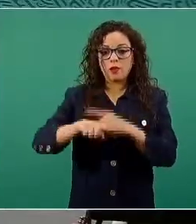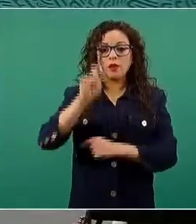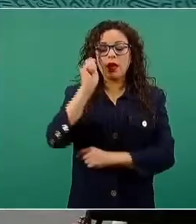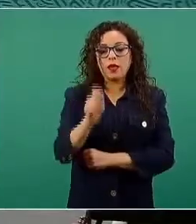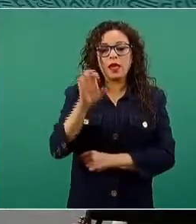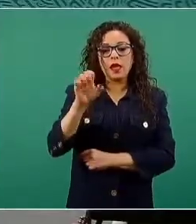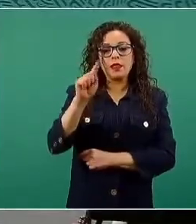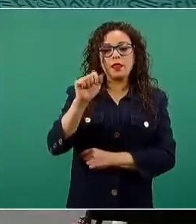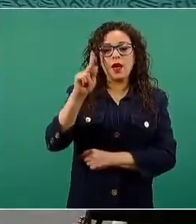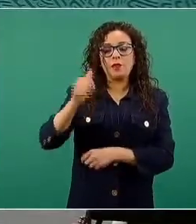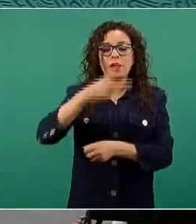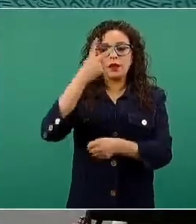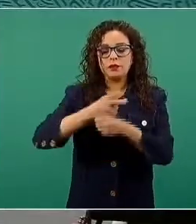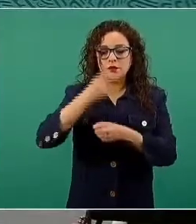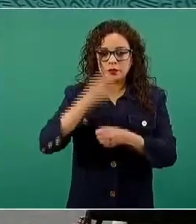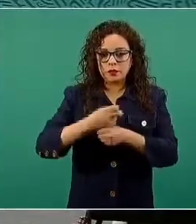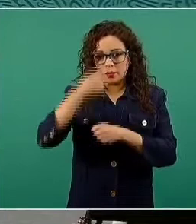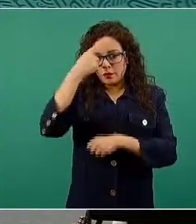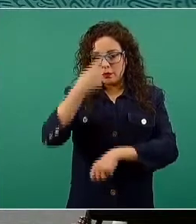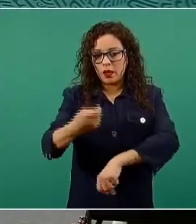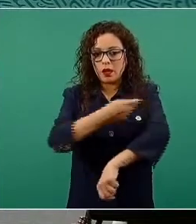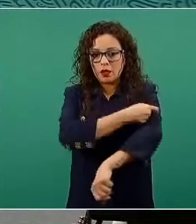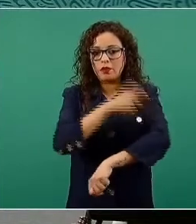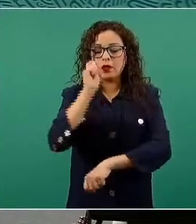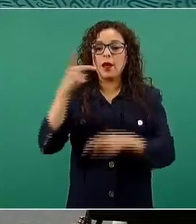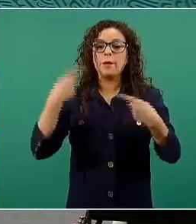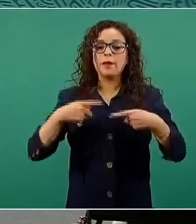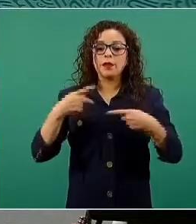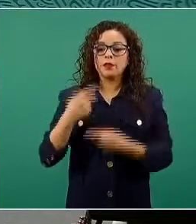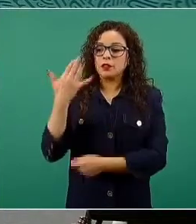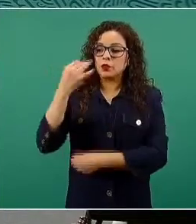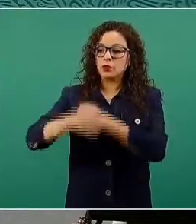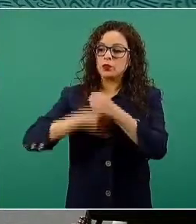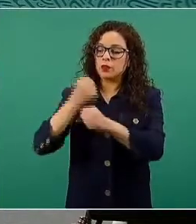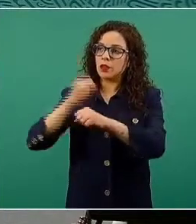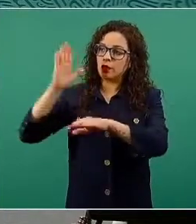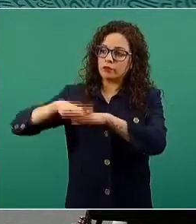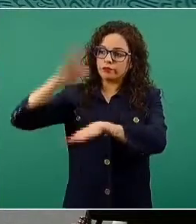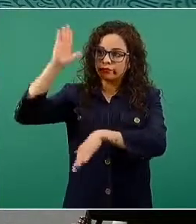2. Estamos vacunando personas de 50 años en adelante.